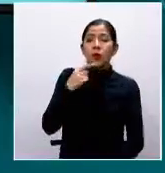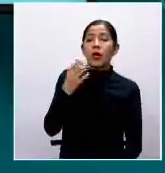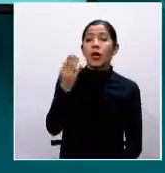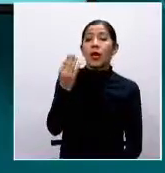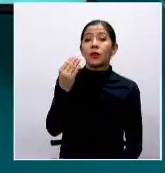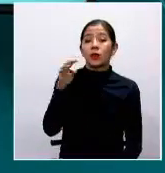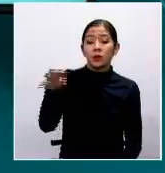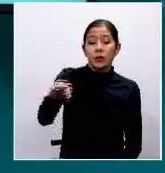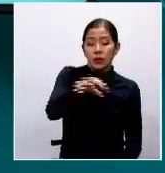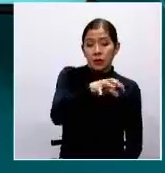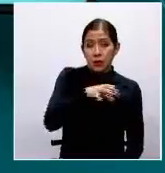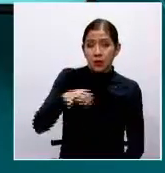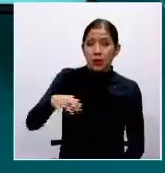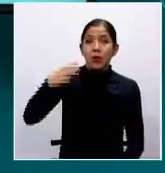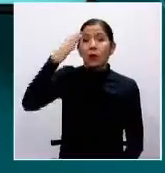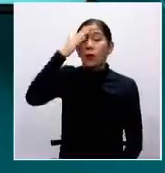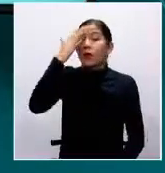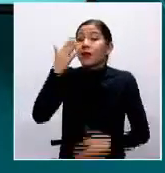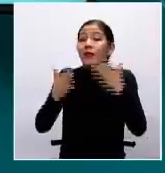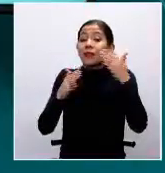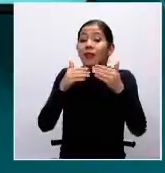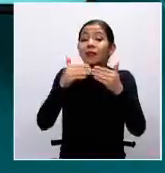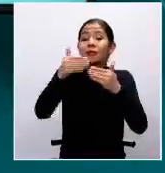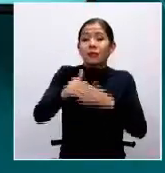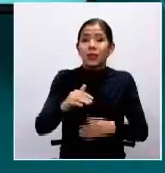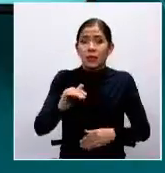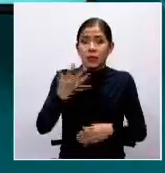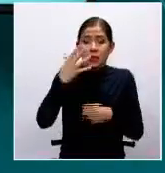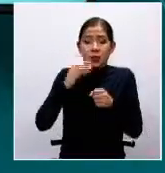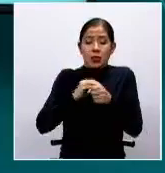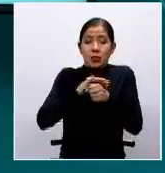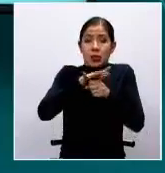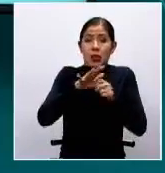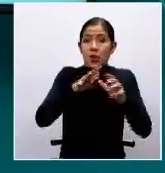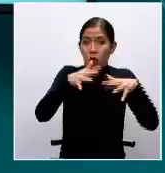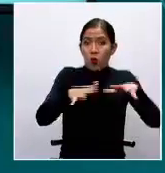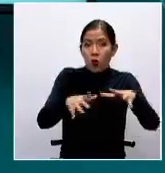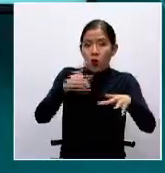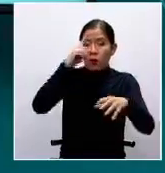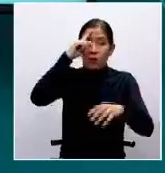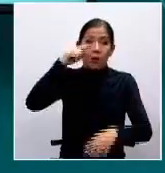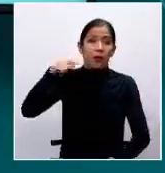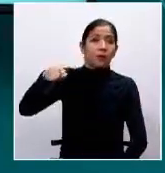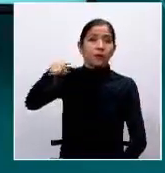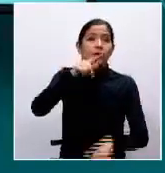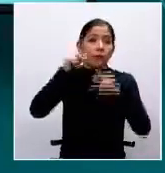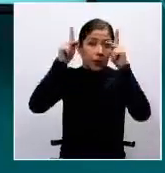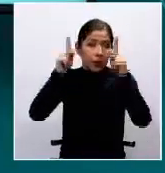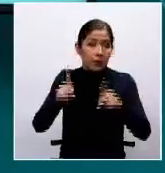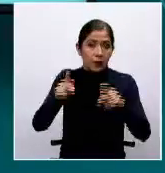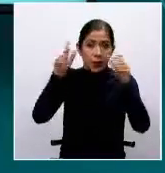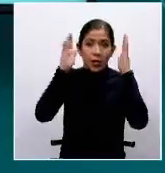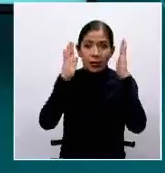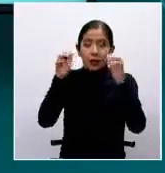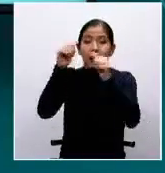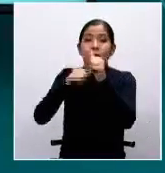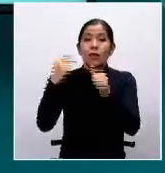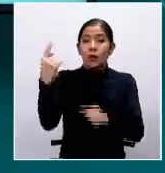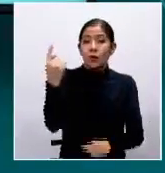Esto frente a una posible quinta ola que se esté llevando a cabo para poder atender a cada uno de los